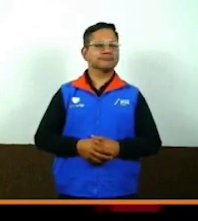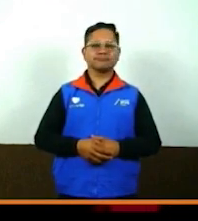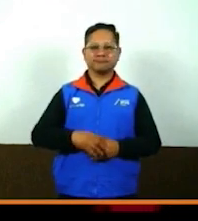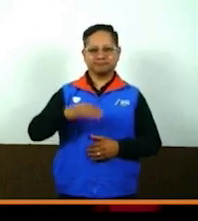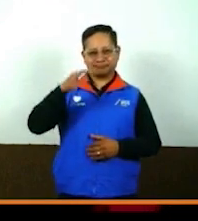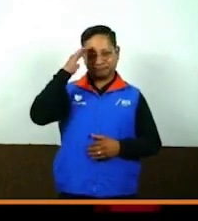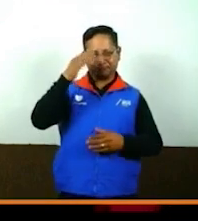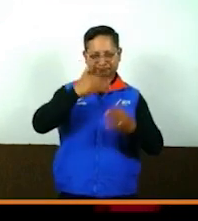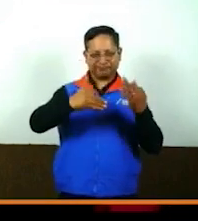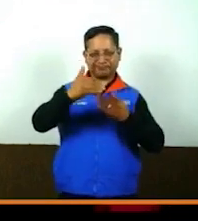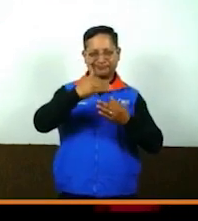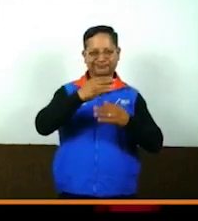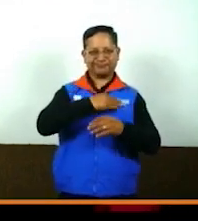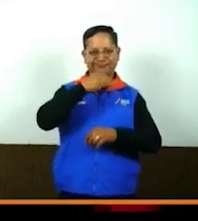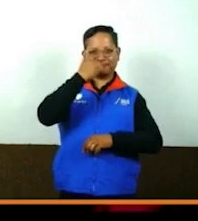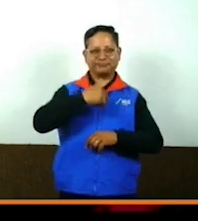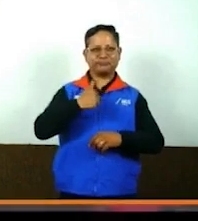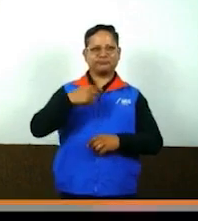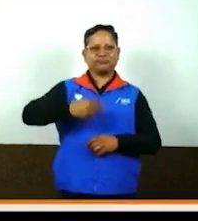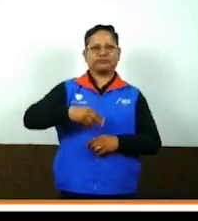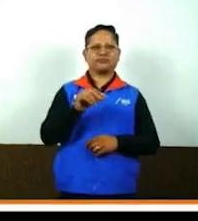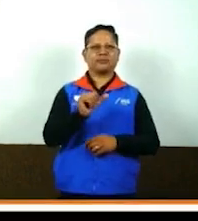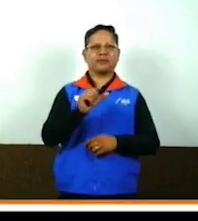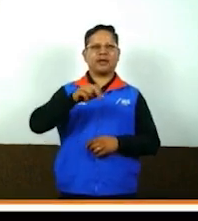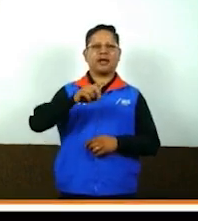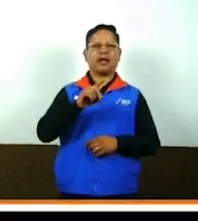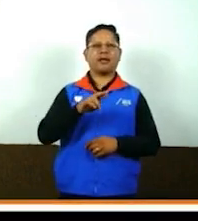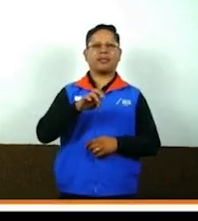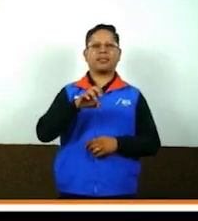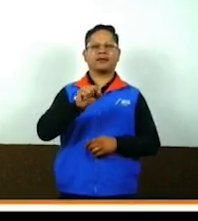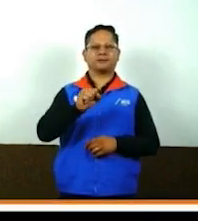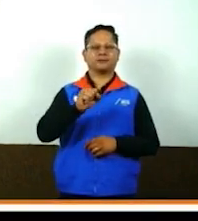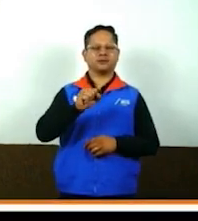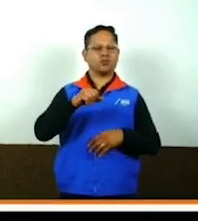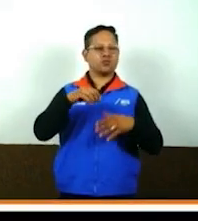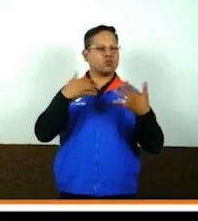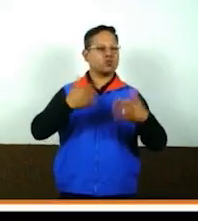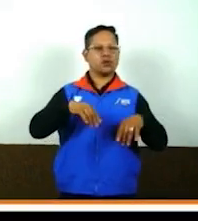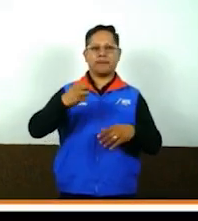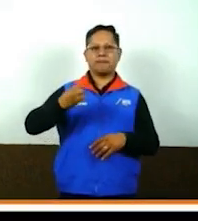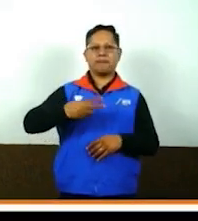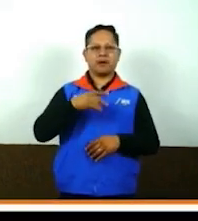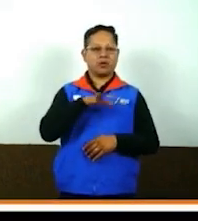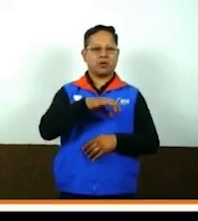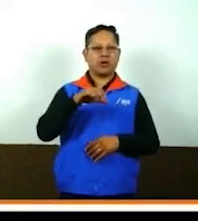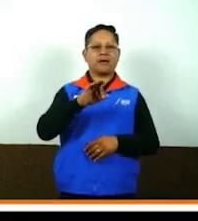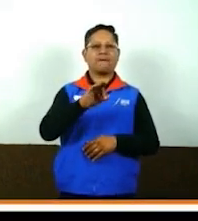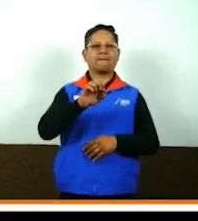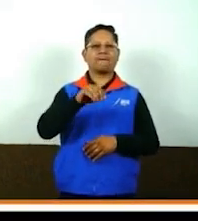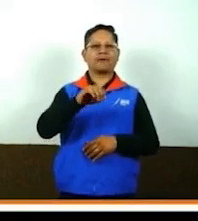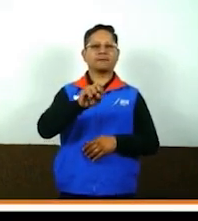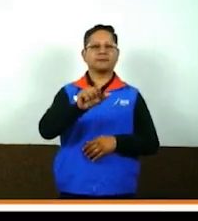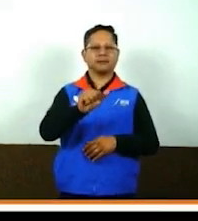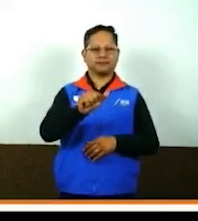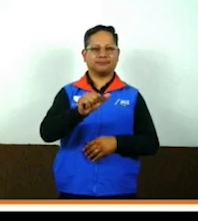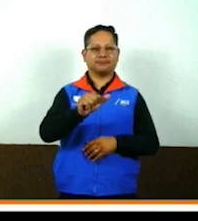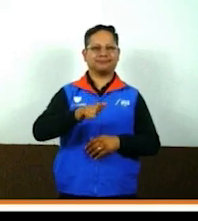Hola a todos, buenas noches. Yo soy Andrés González y es un honor recibir este reconocimiento a nombre de Coca-Cola FEMSA.